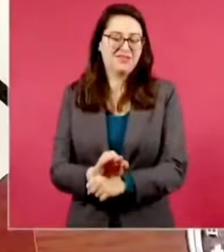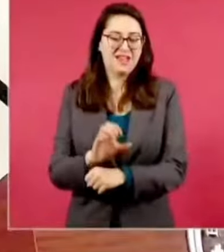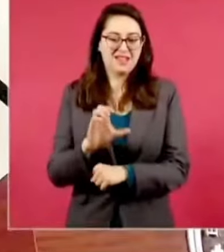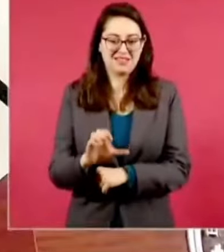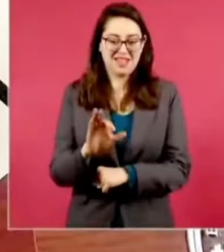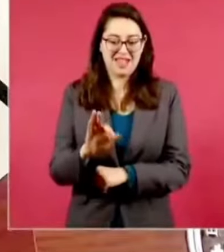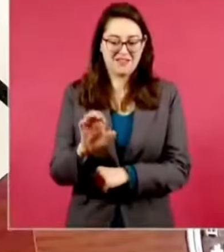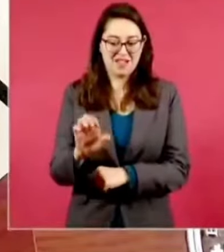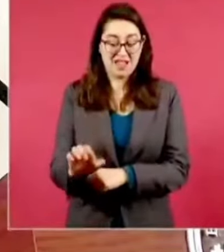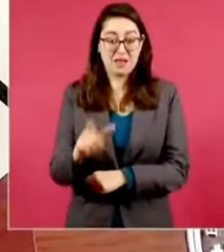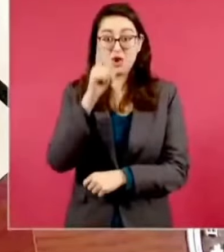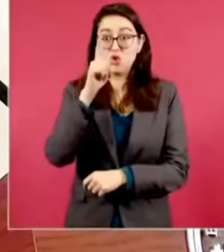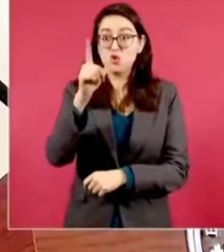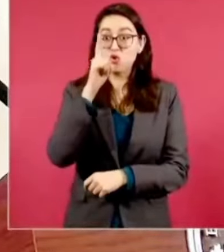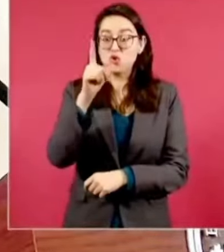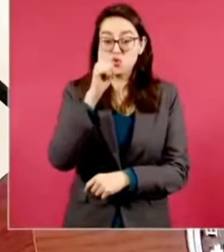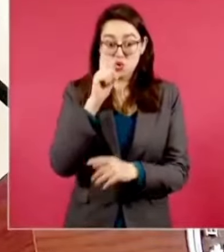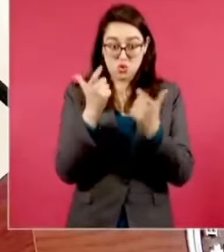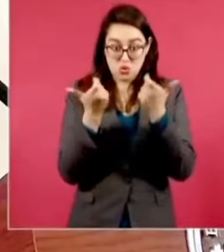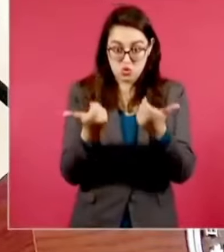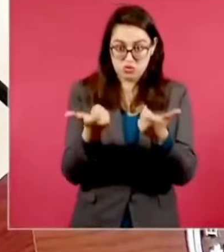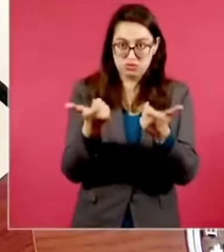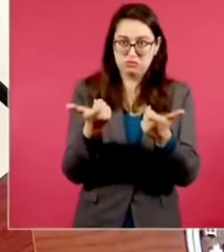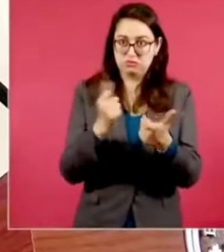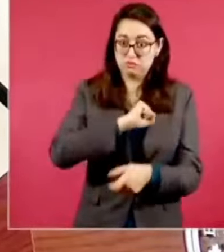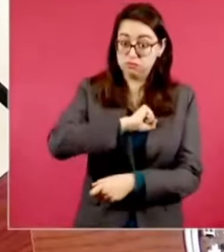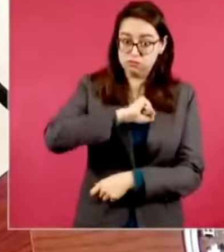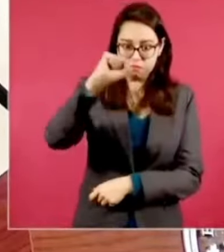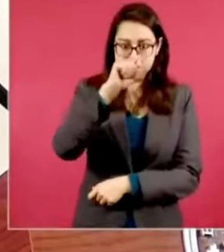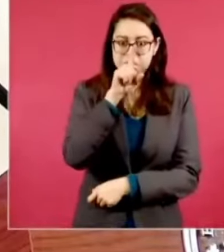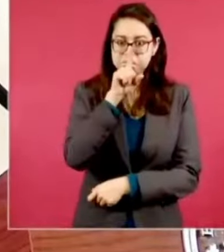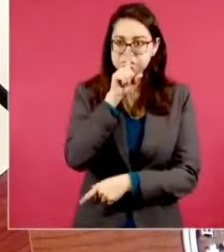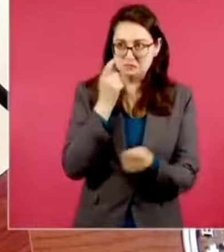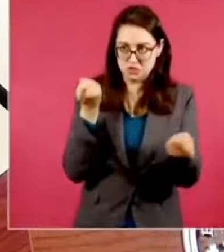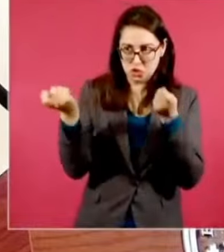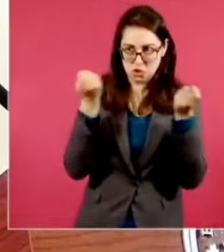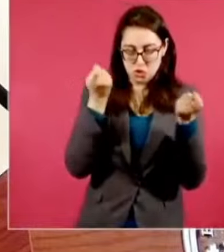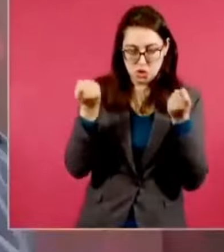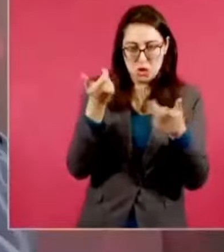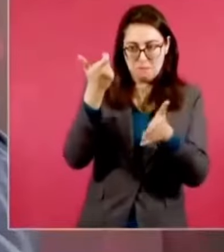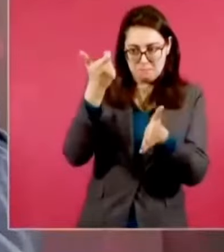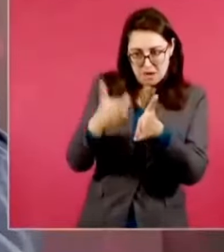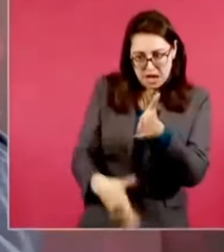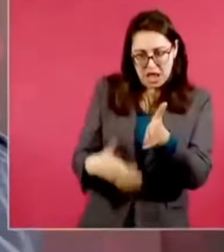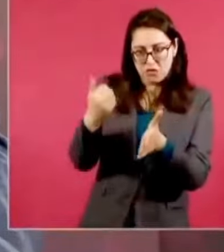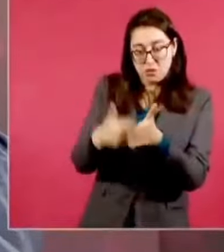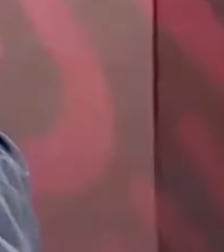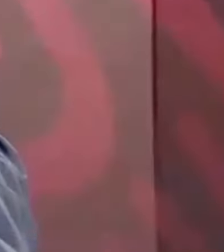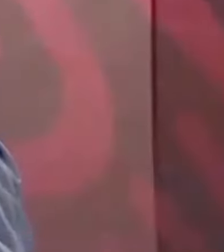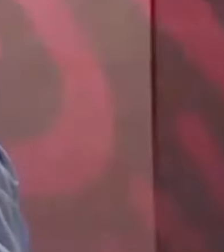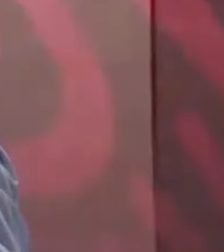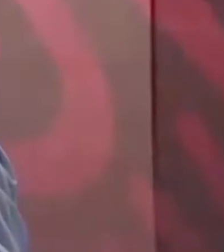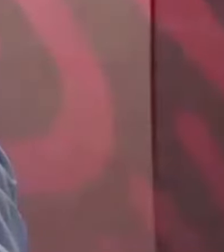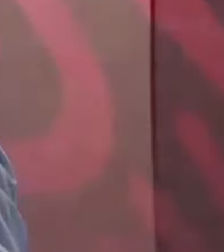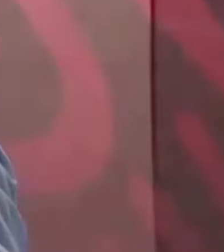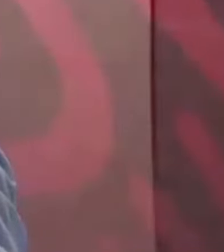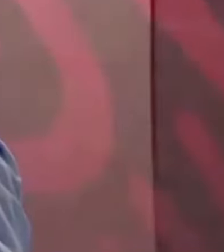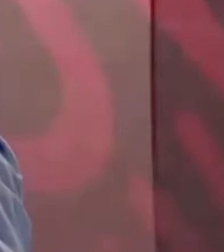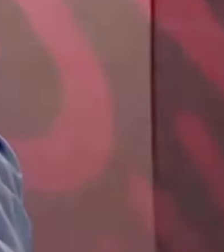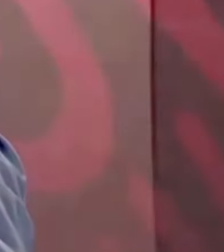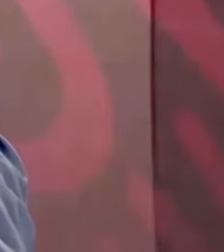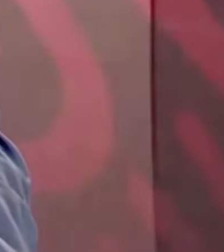se eleve el precio de la luz y se beneficie a los consumidores. Pero este ministro